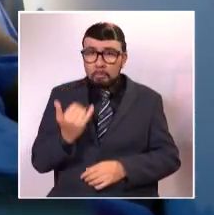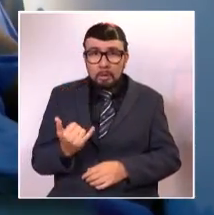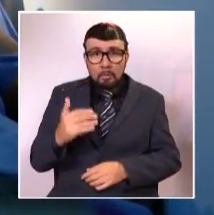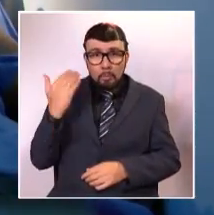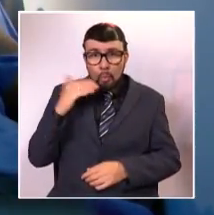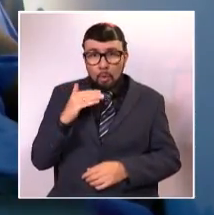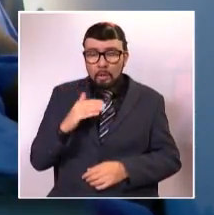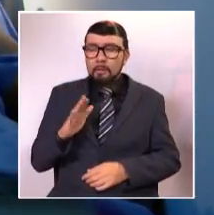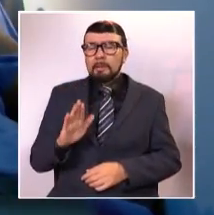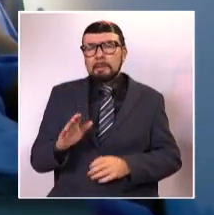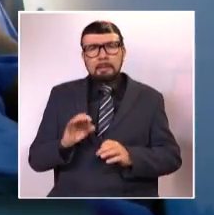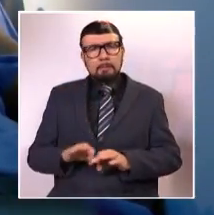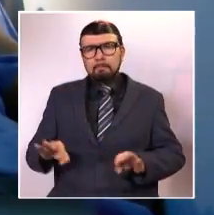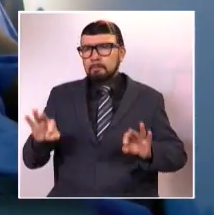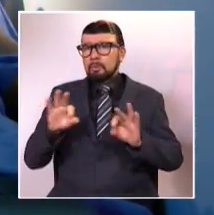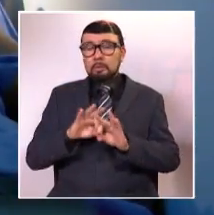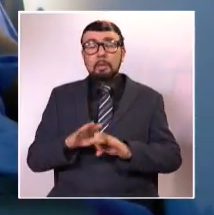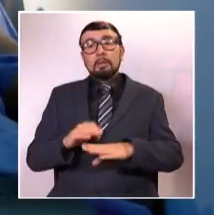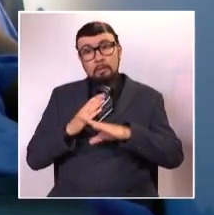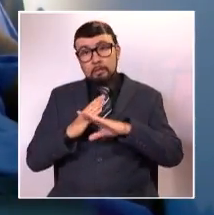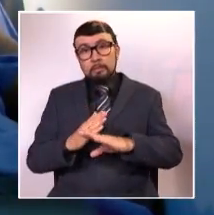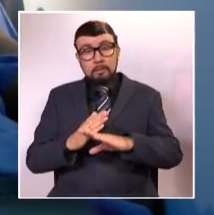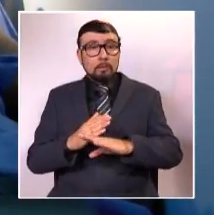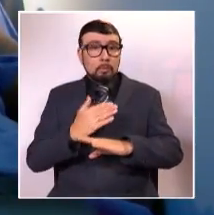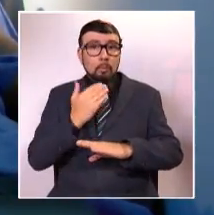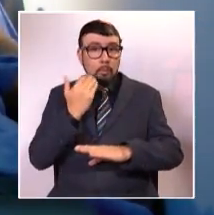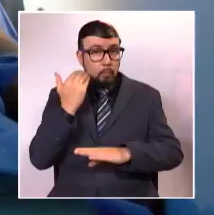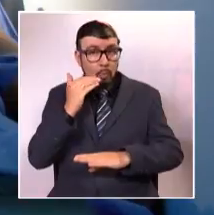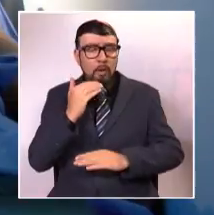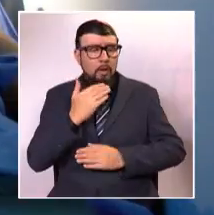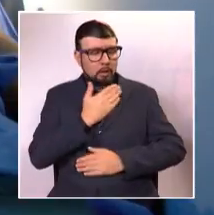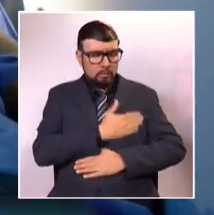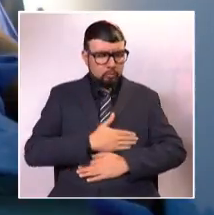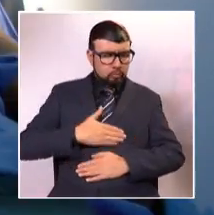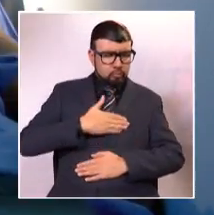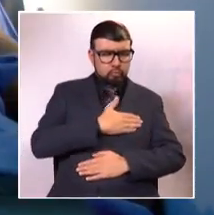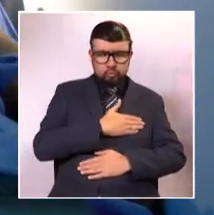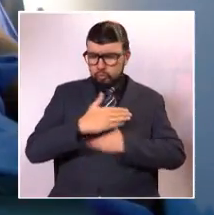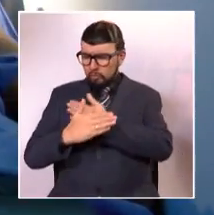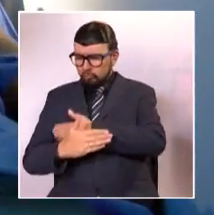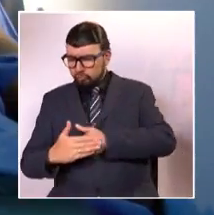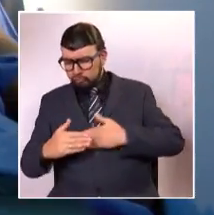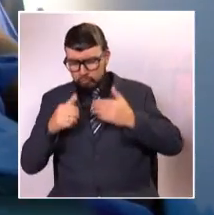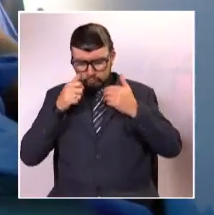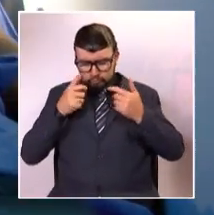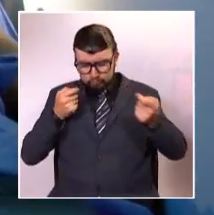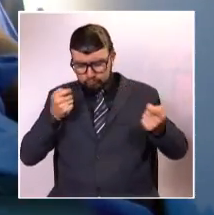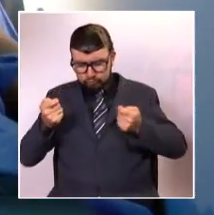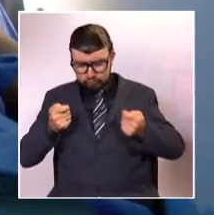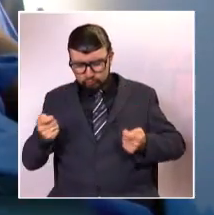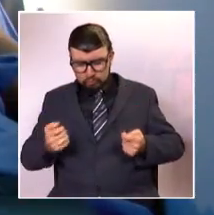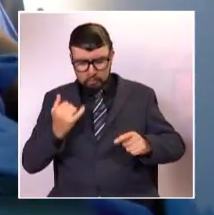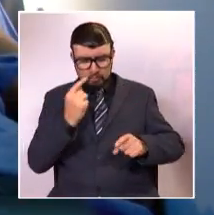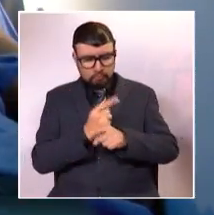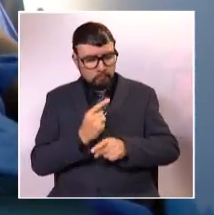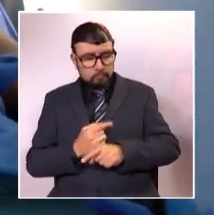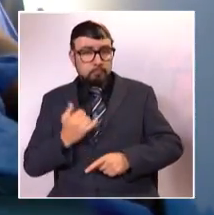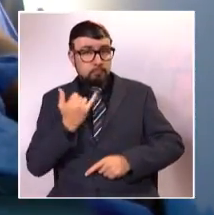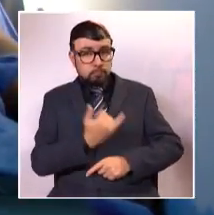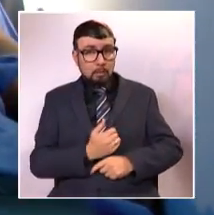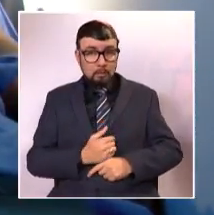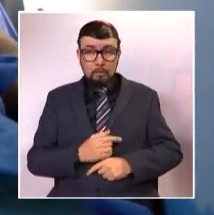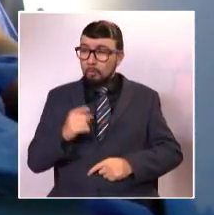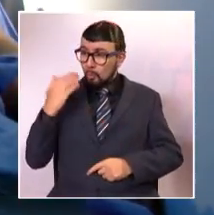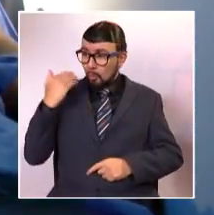la prevención, la parte de los senos, que es muy frecuente el cáncer de seno y sigue siendo la primera causa de muerte en las mujeres